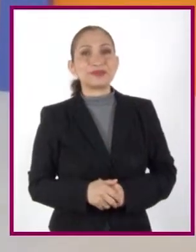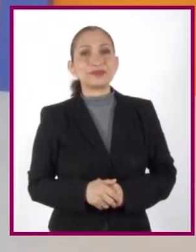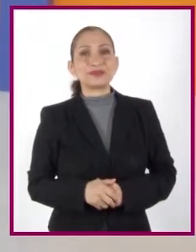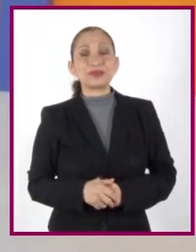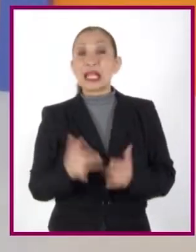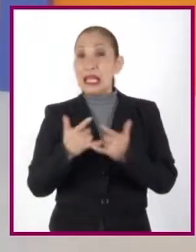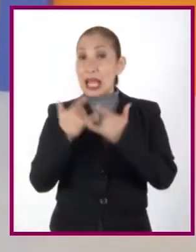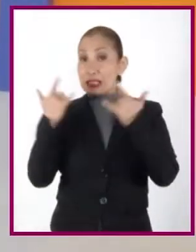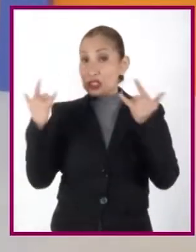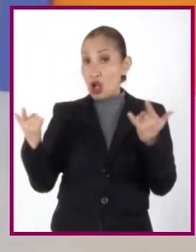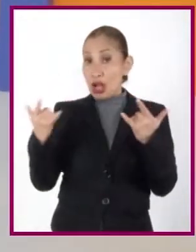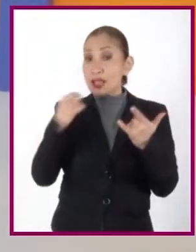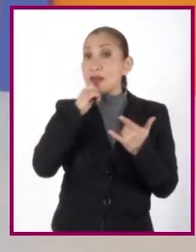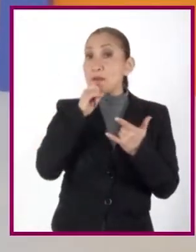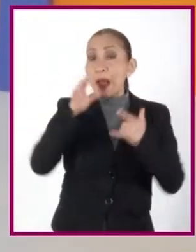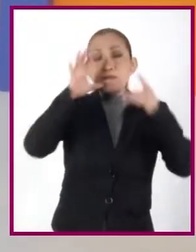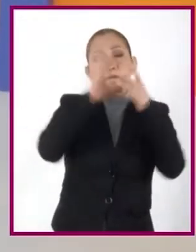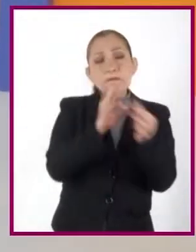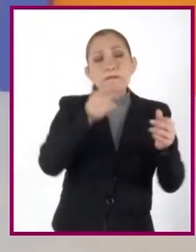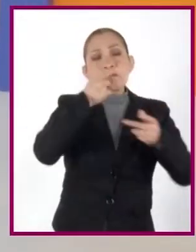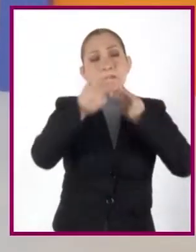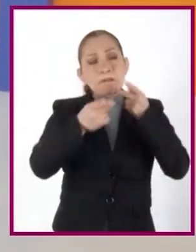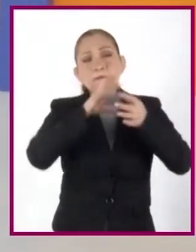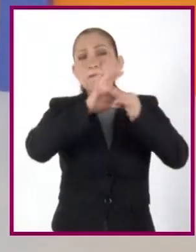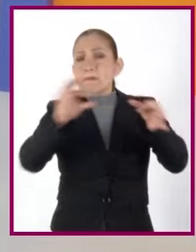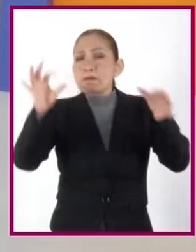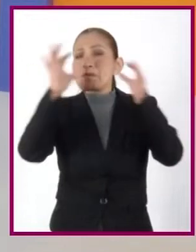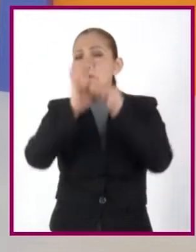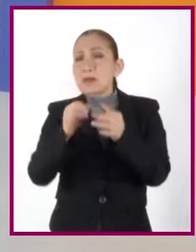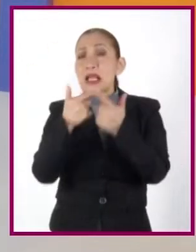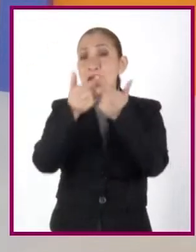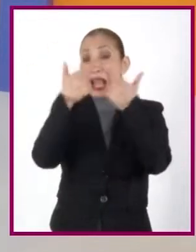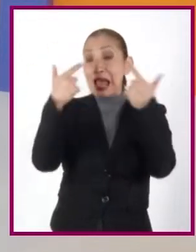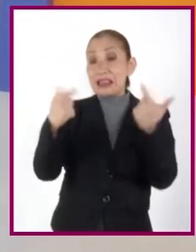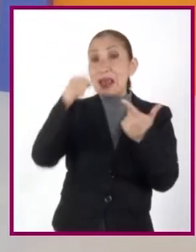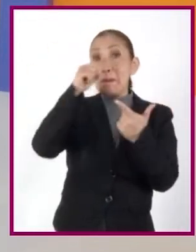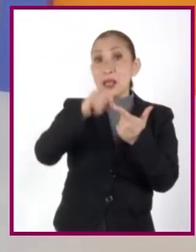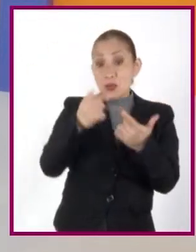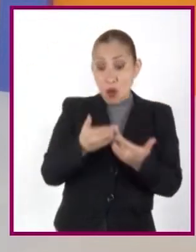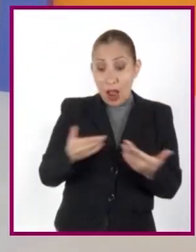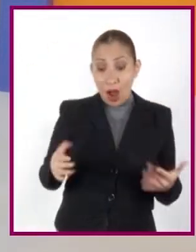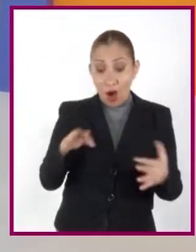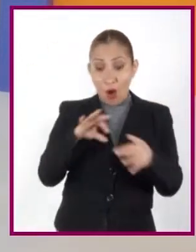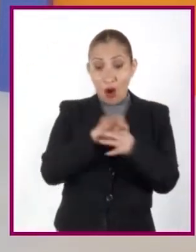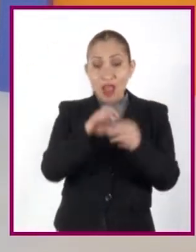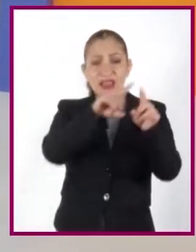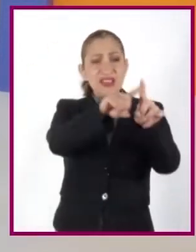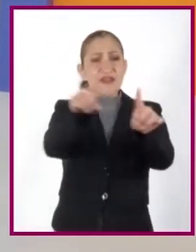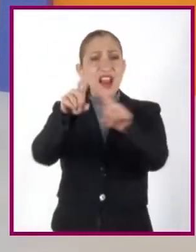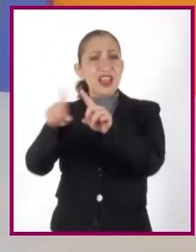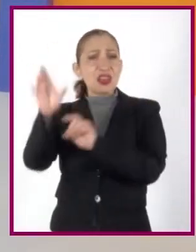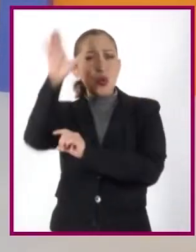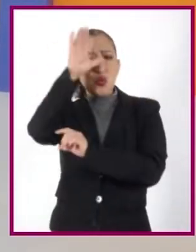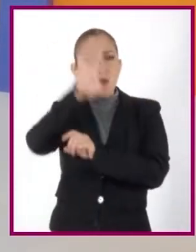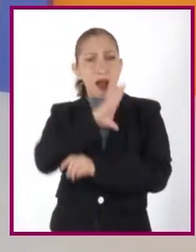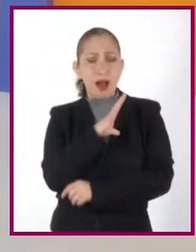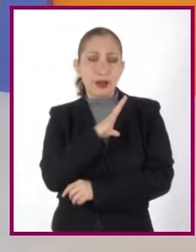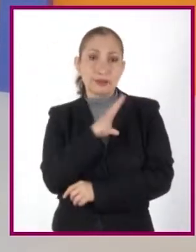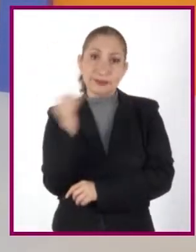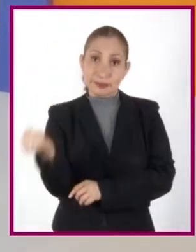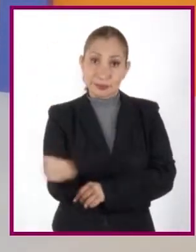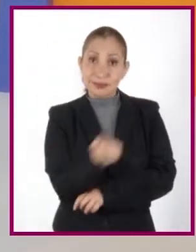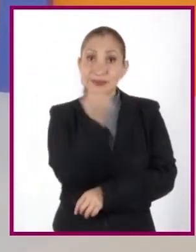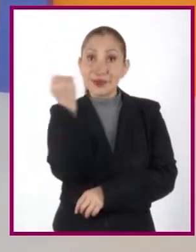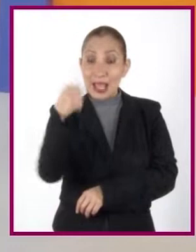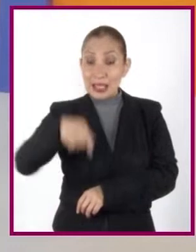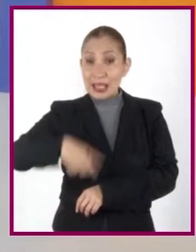Tanto la historia como las narraciones, y entre ellas las leyendas, son parte de nuestro presente, de nuestra diversidad cultural. Afortunadamente,